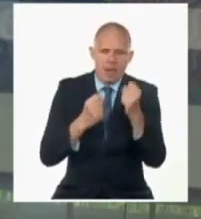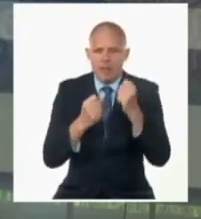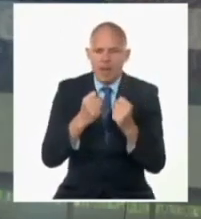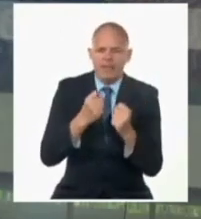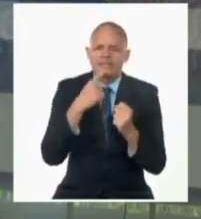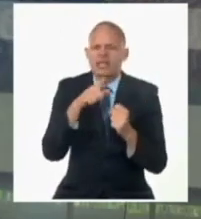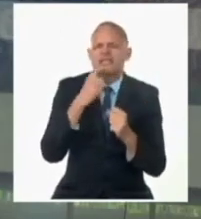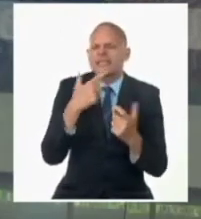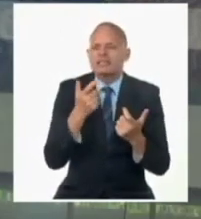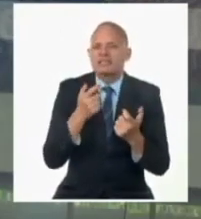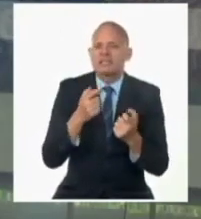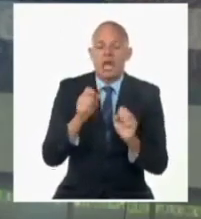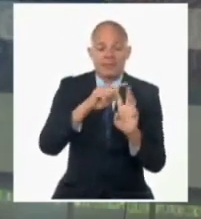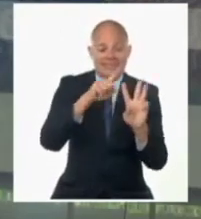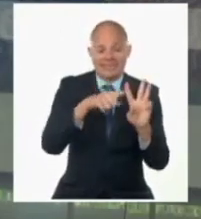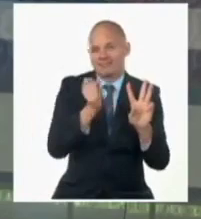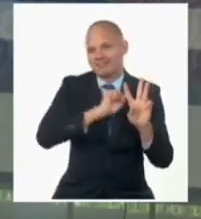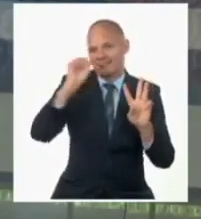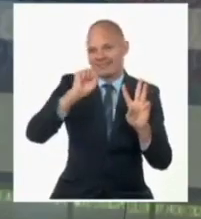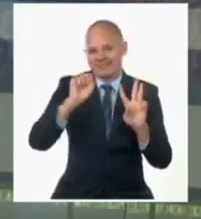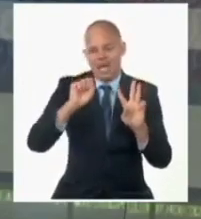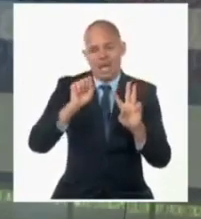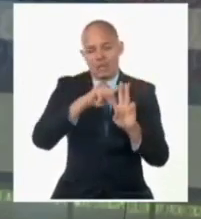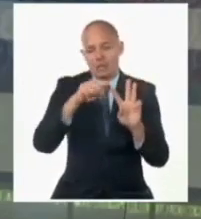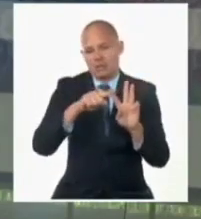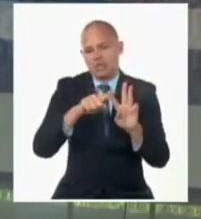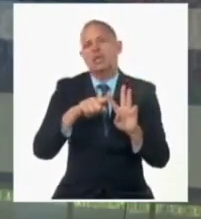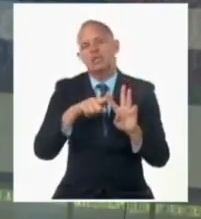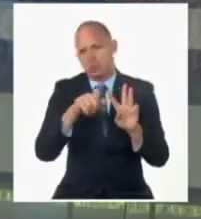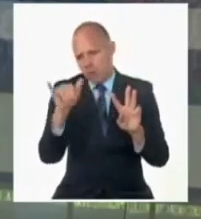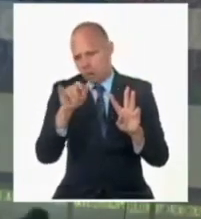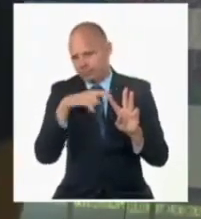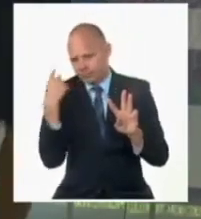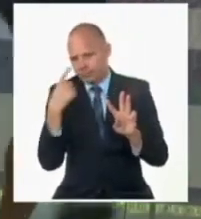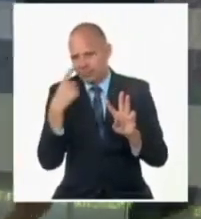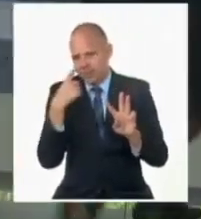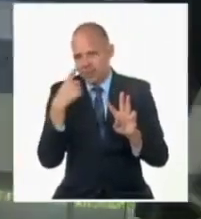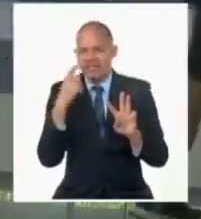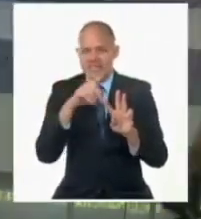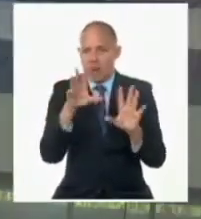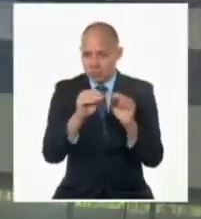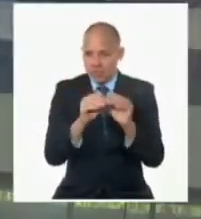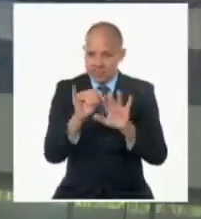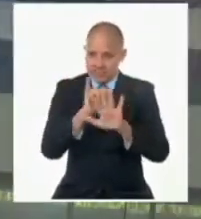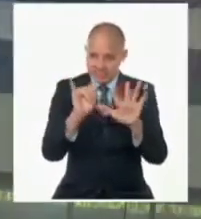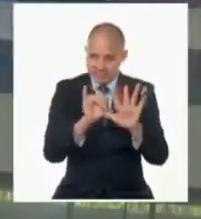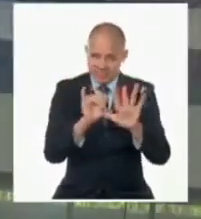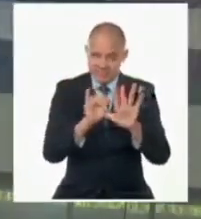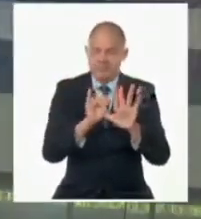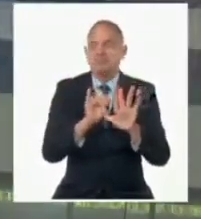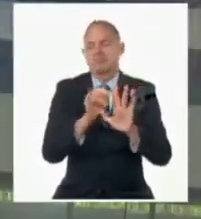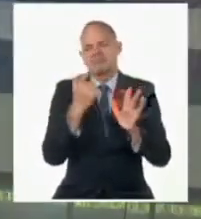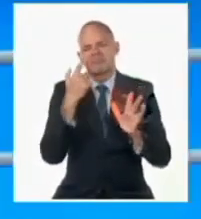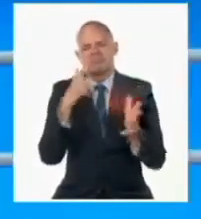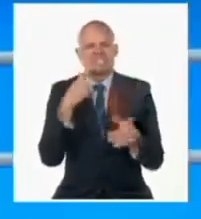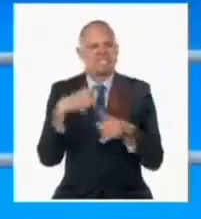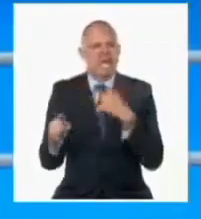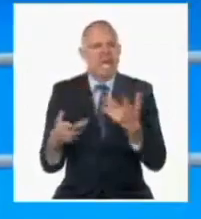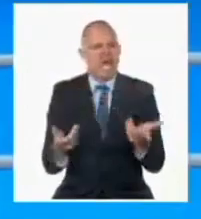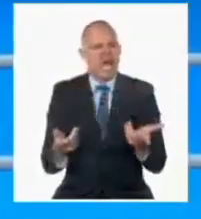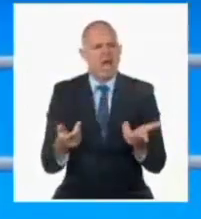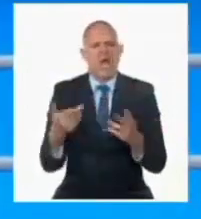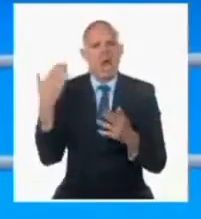3 derrotas, de modo que no fue del todo una buena jornada para nuestra escuadra, que venían con pronóstico de 4 medallas de